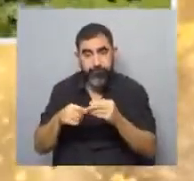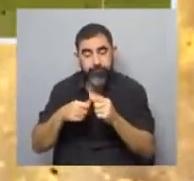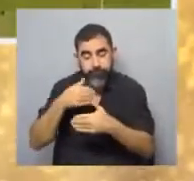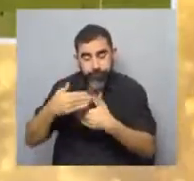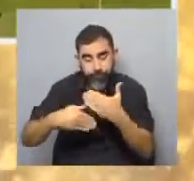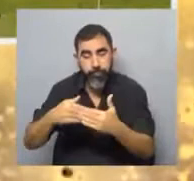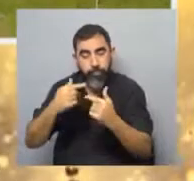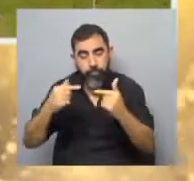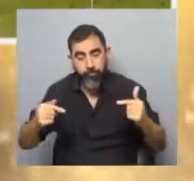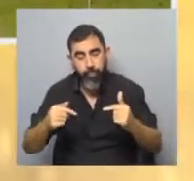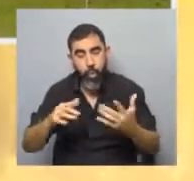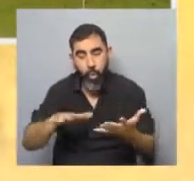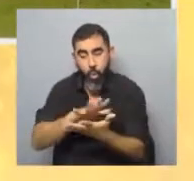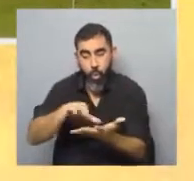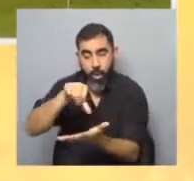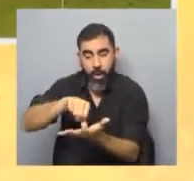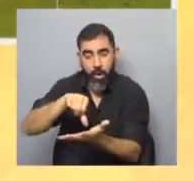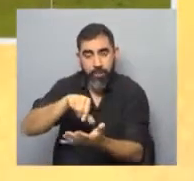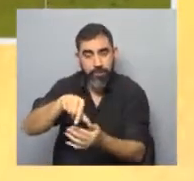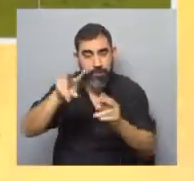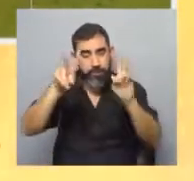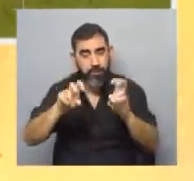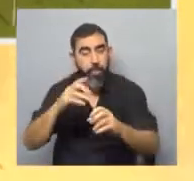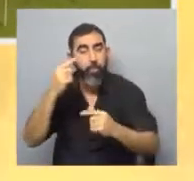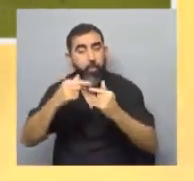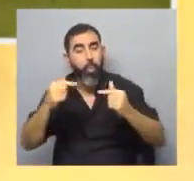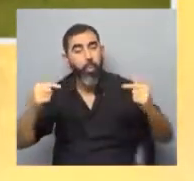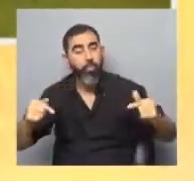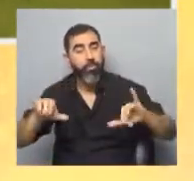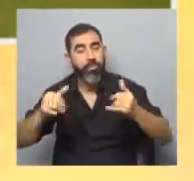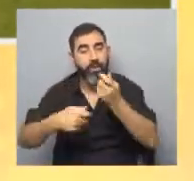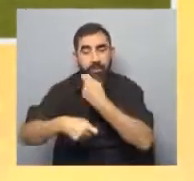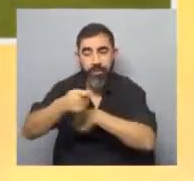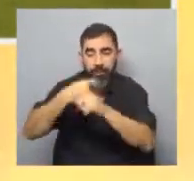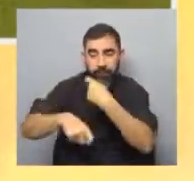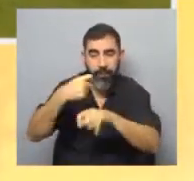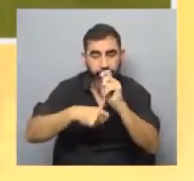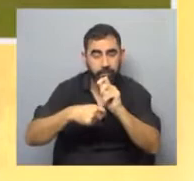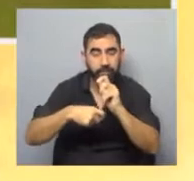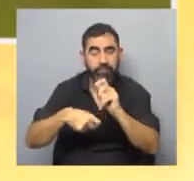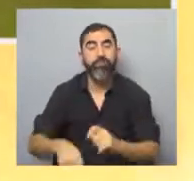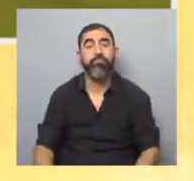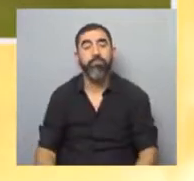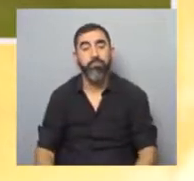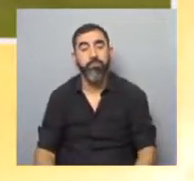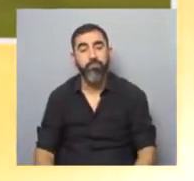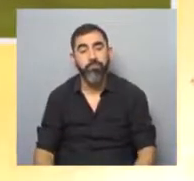generar productos locales que tienen que ver con eso, esos productos ya se venden y se ven desde otro lugar.